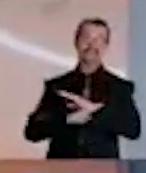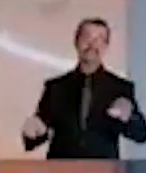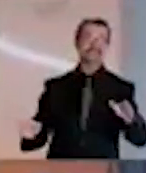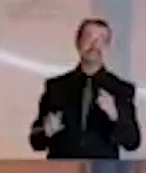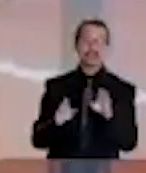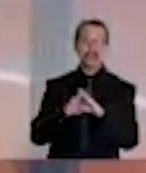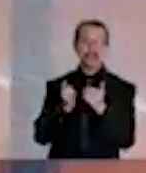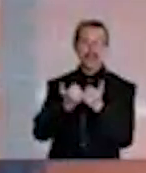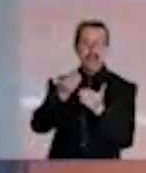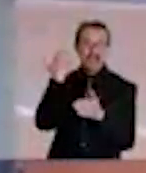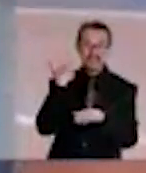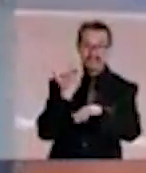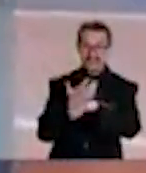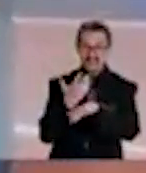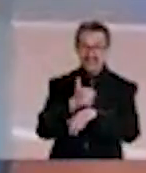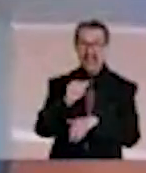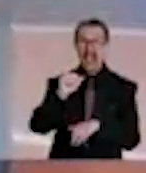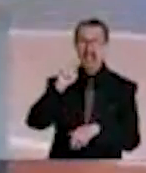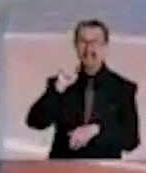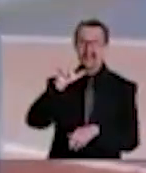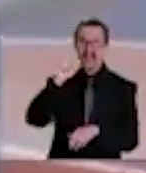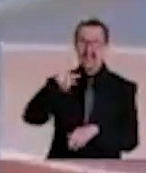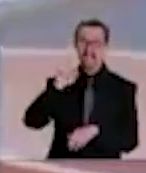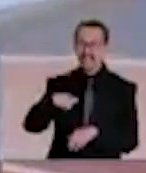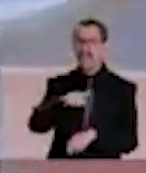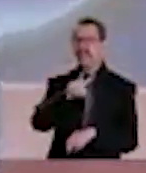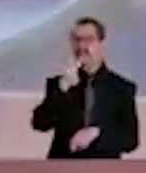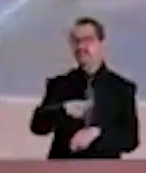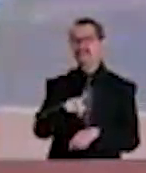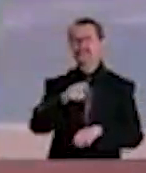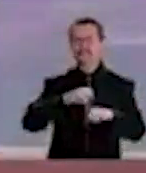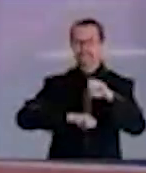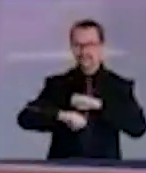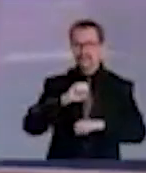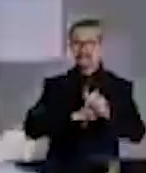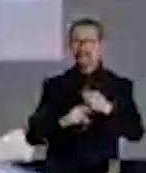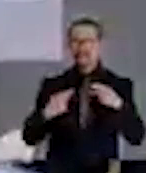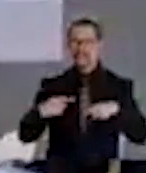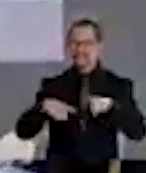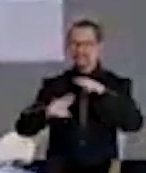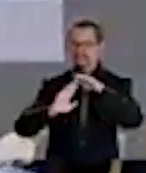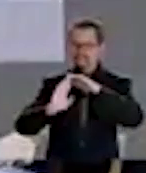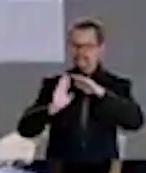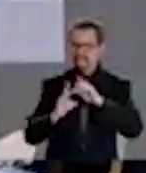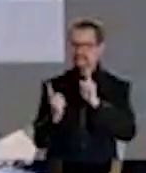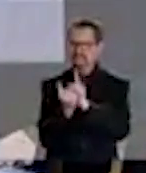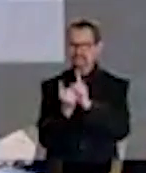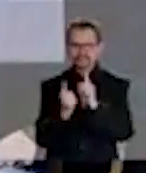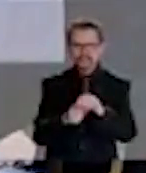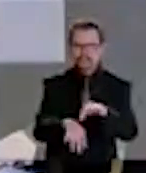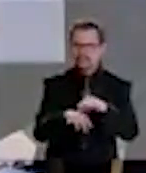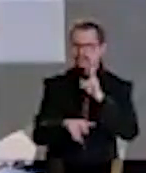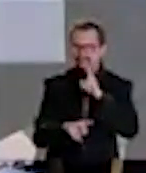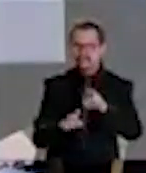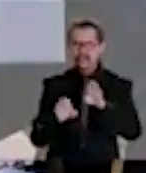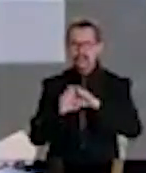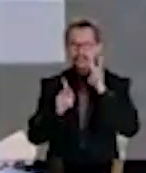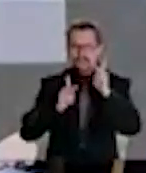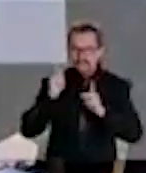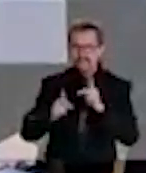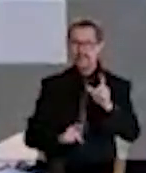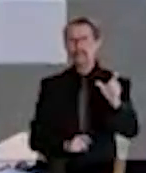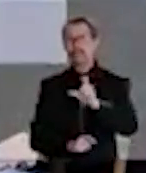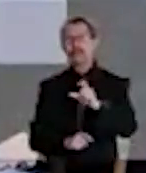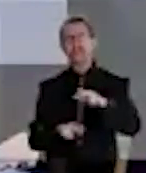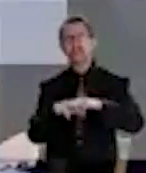sin haber visitado una sola vez a los consulados a los migrantes según la última réplica candidato an island